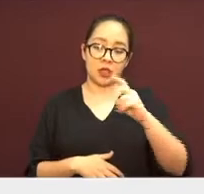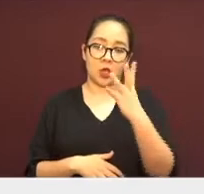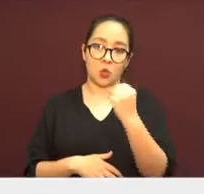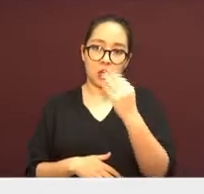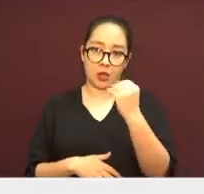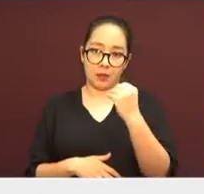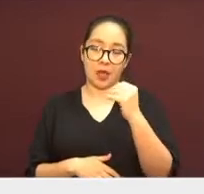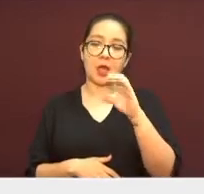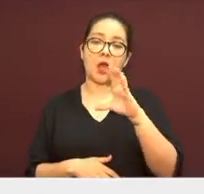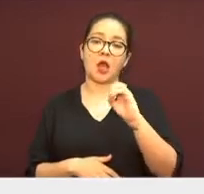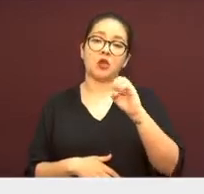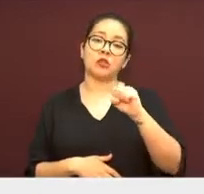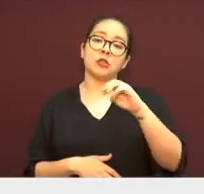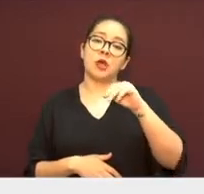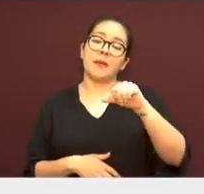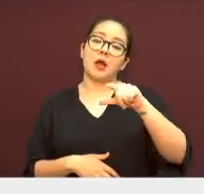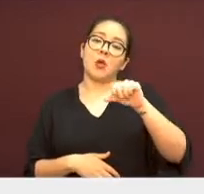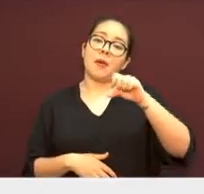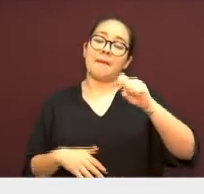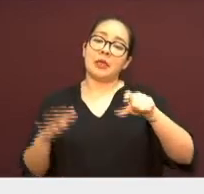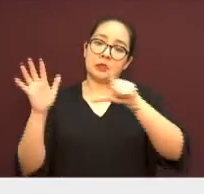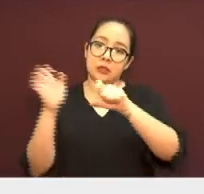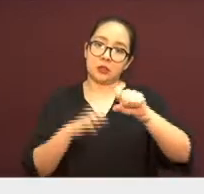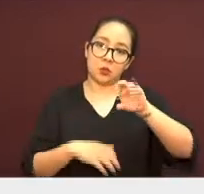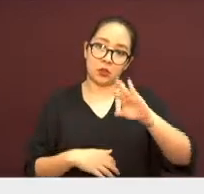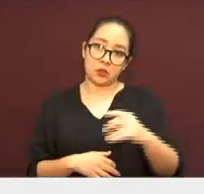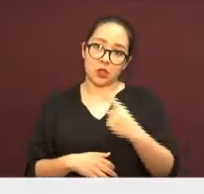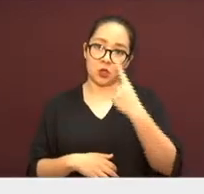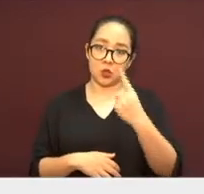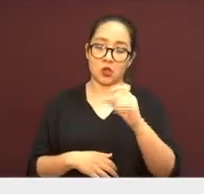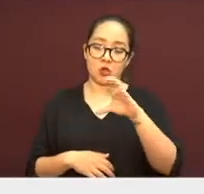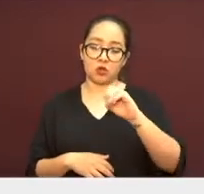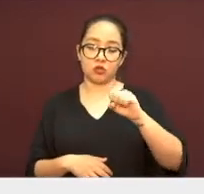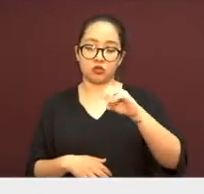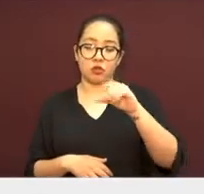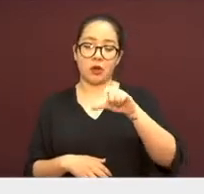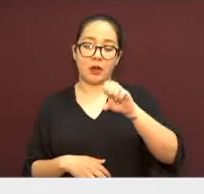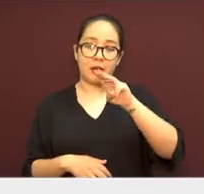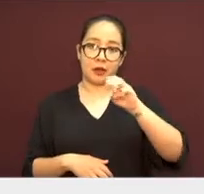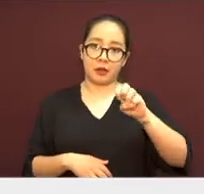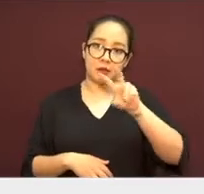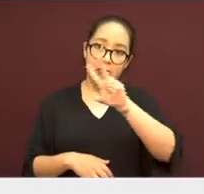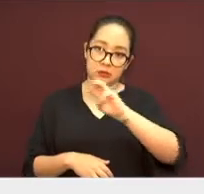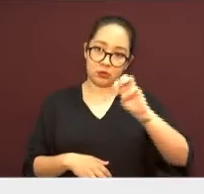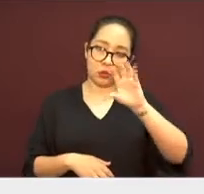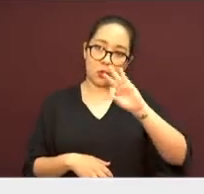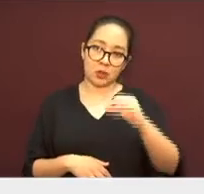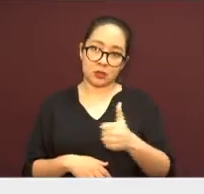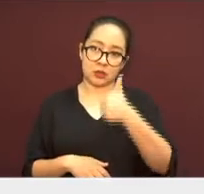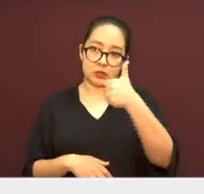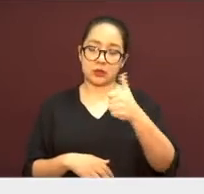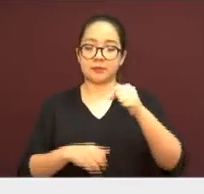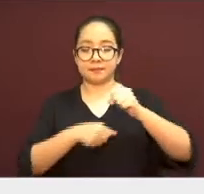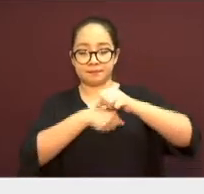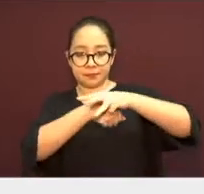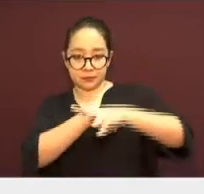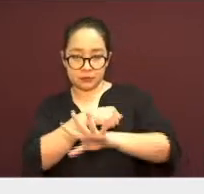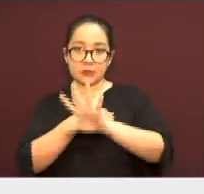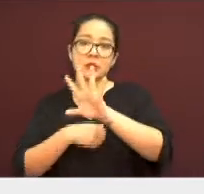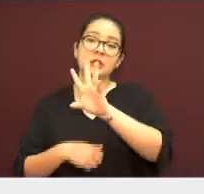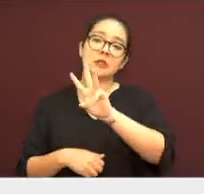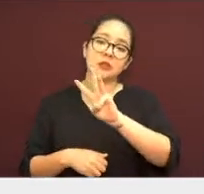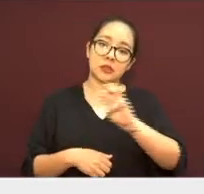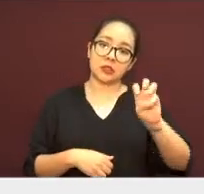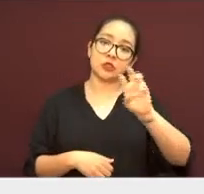cosamaloapan 41 cosoleacaque 346 san andrés tuxtla